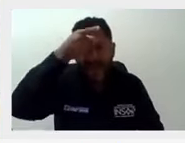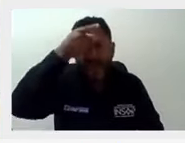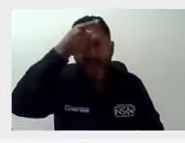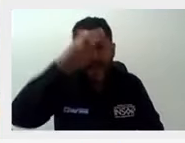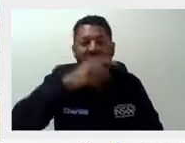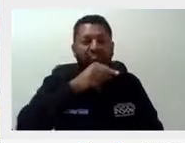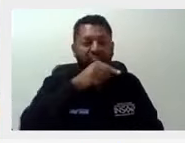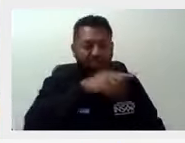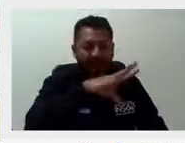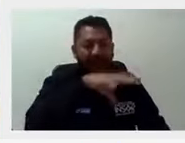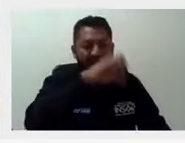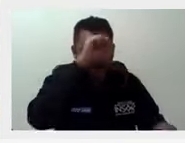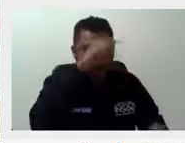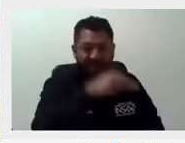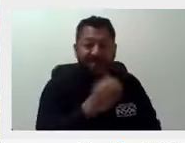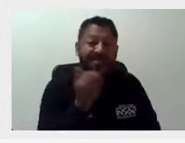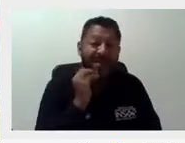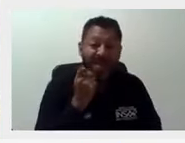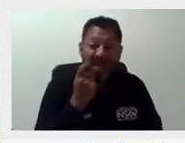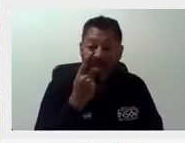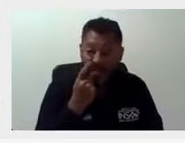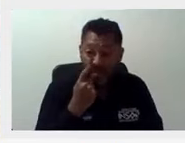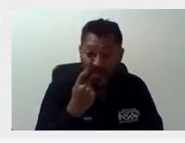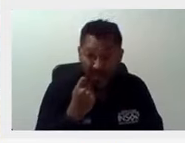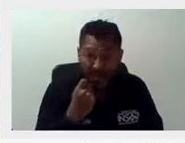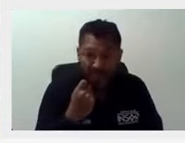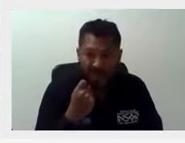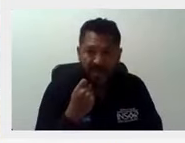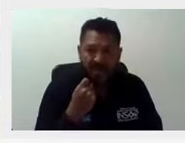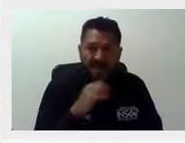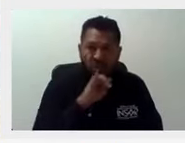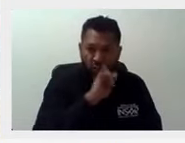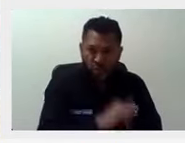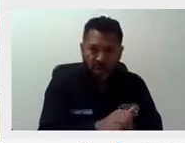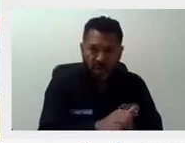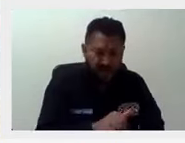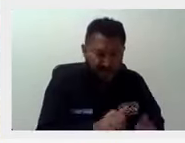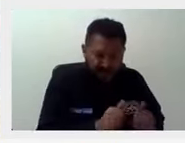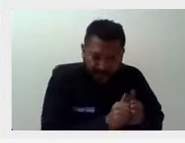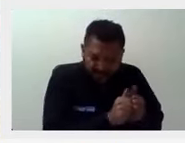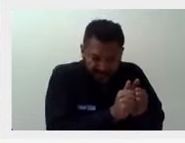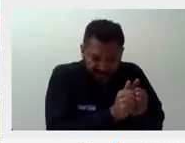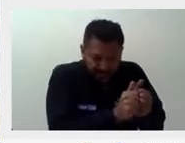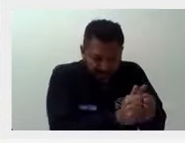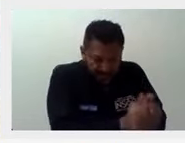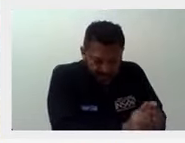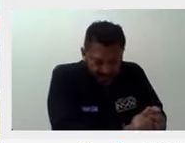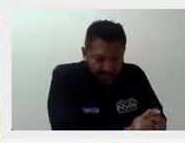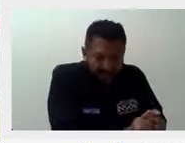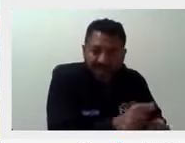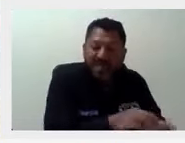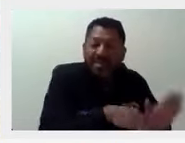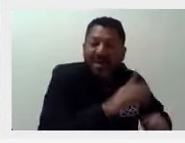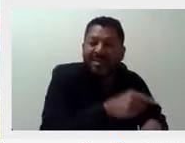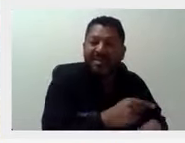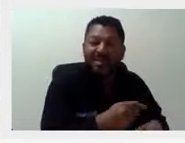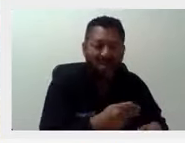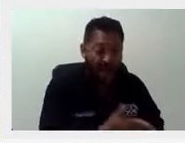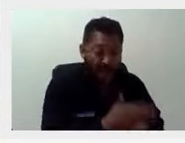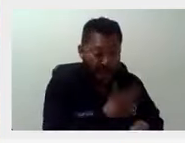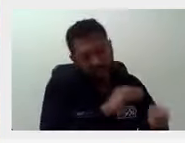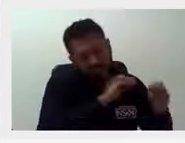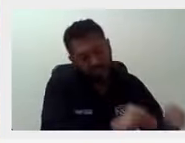además está en el acompañamiento permanente, pero además se siente capacitado, por ejemplo, entonces aprovechar para todo lo que tiene que ver con